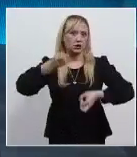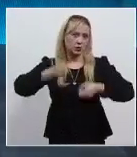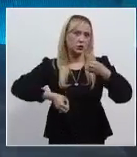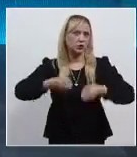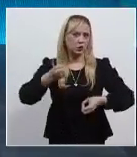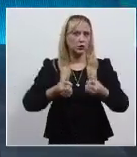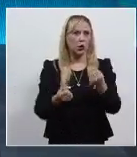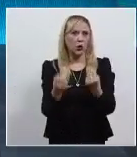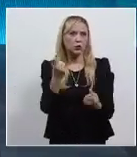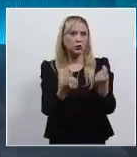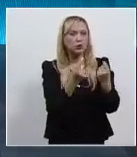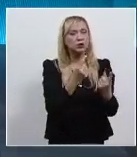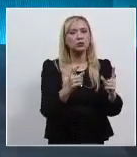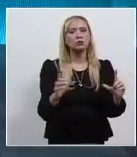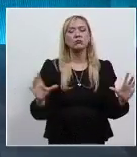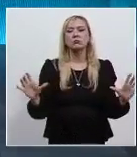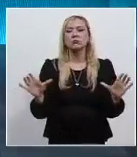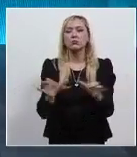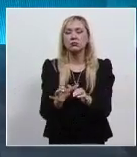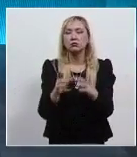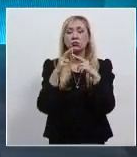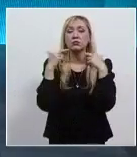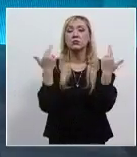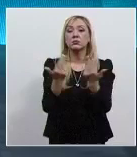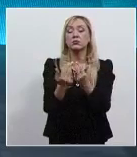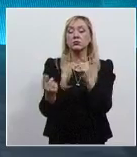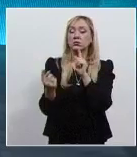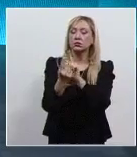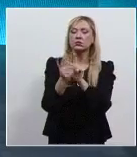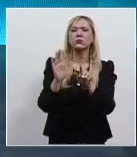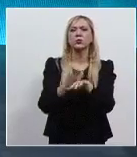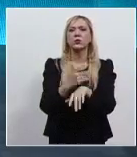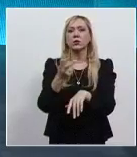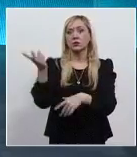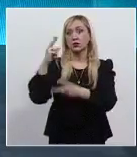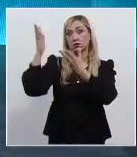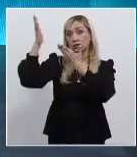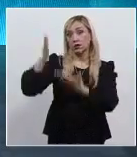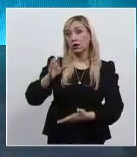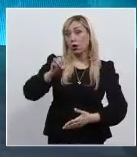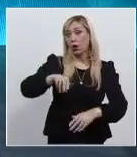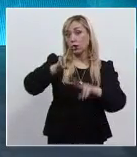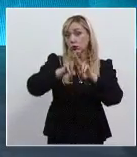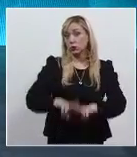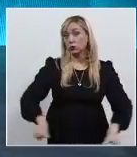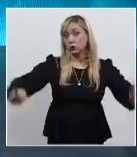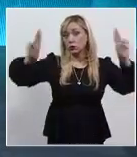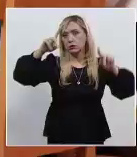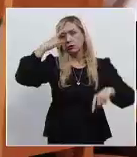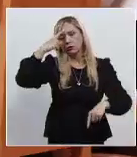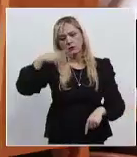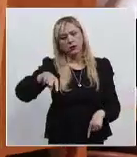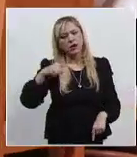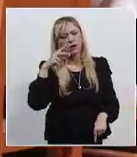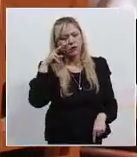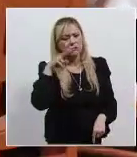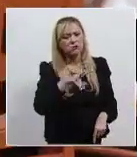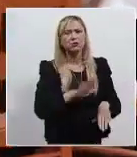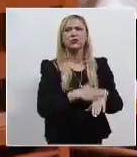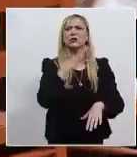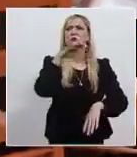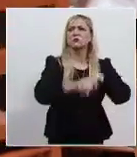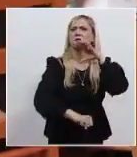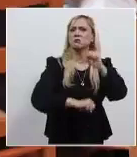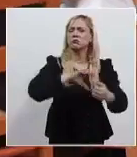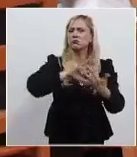consejeros, se reunió con el Grupo de Trabajo contra la Detención Arbitraria de Naciones Unidas. La